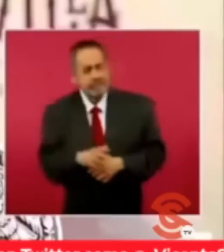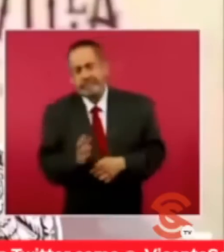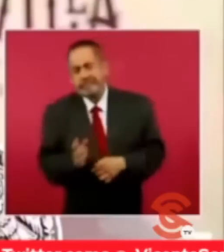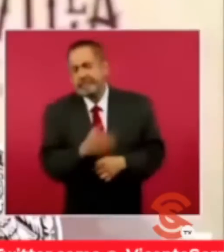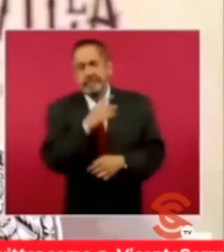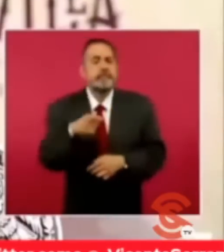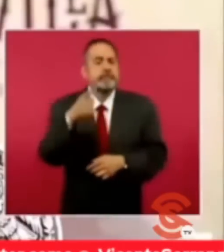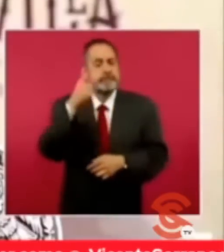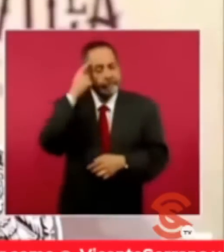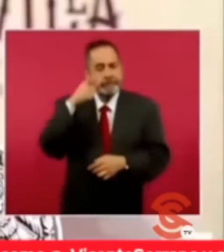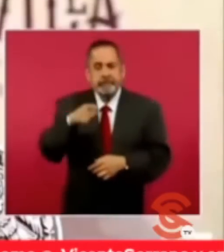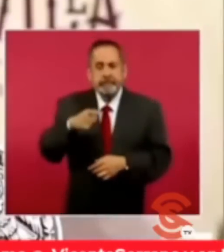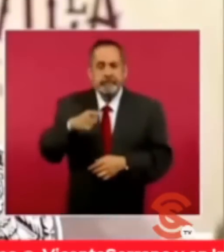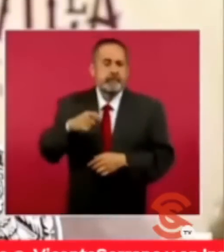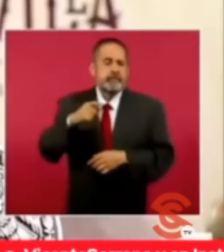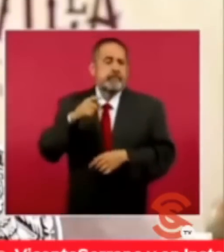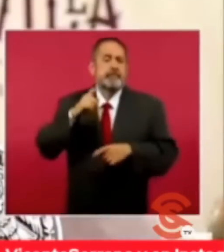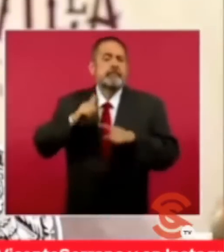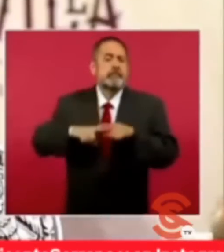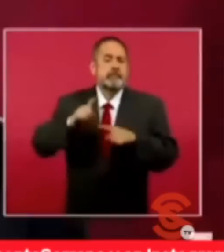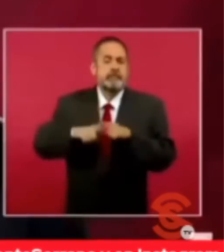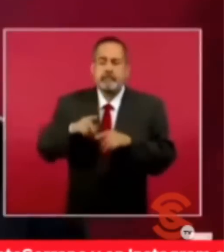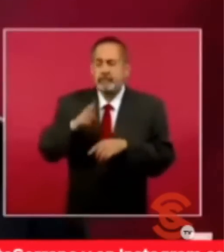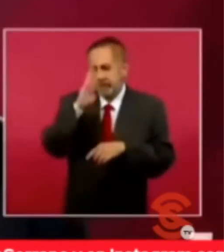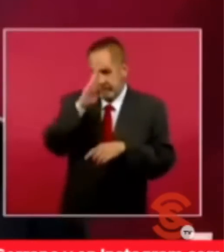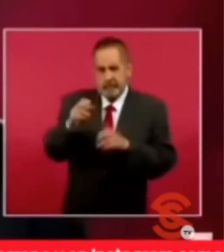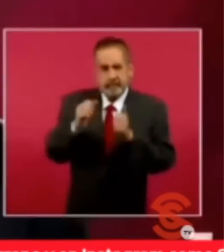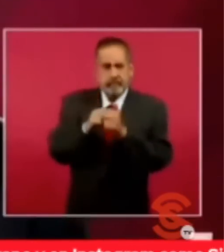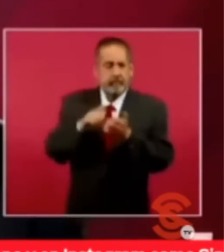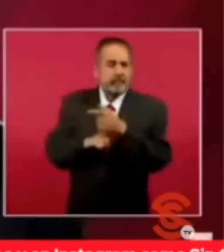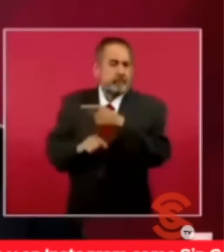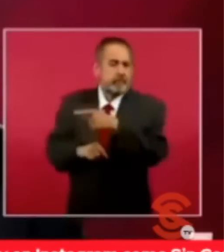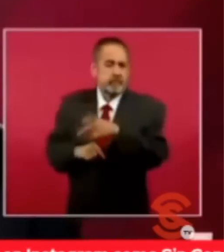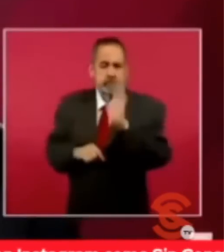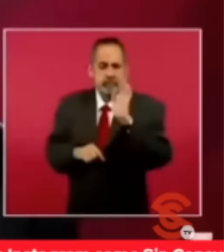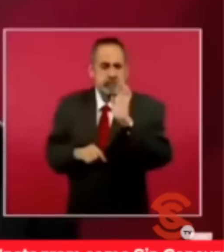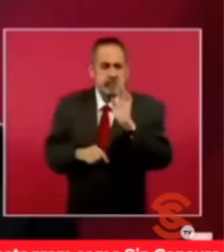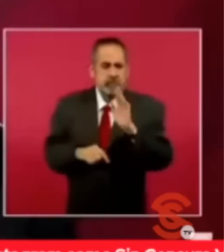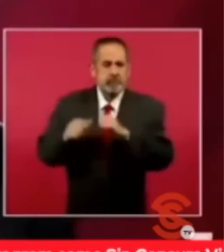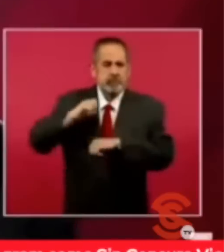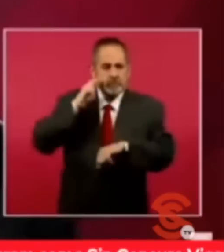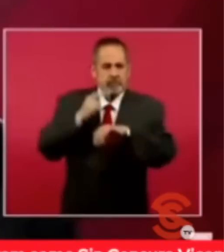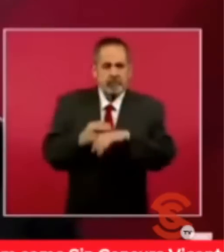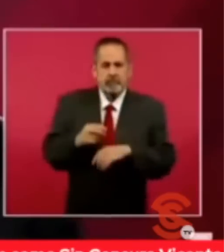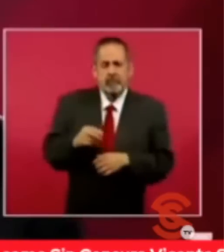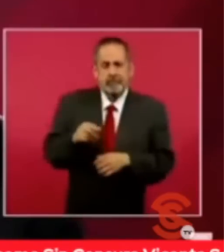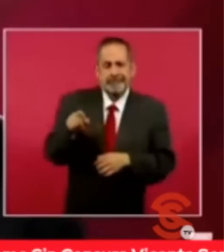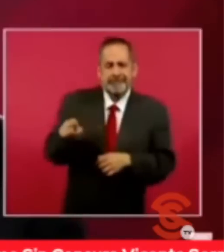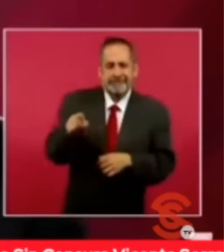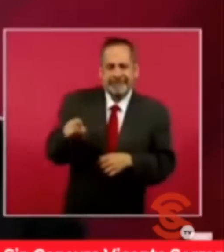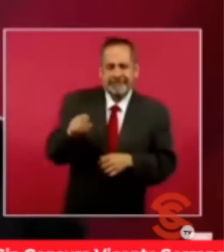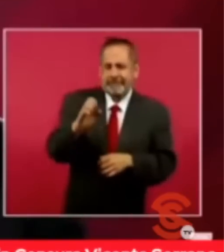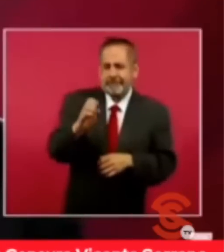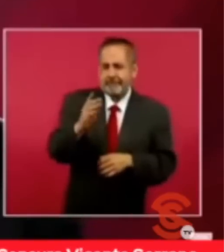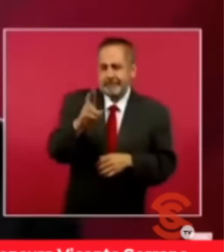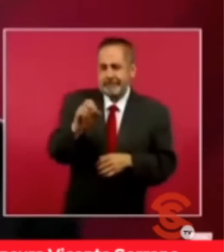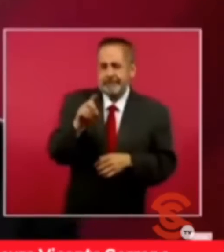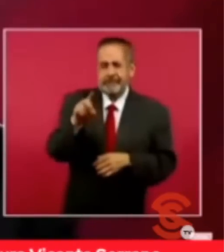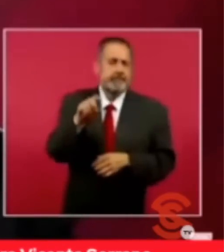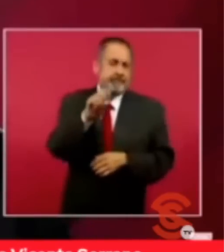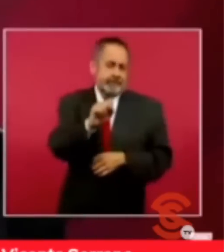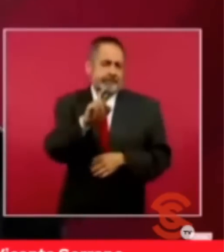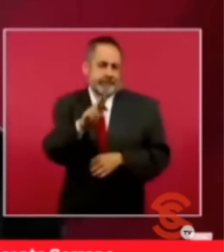que corresponde seguramente de manera directa, y yo creo que el canciller lo ha hecho, a la Secretaría de